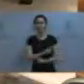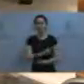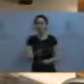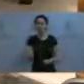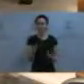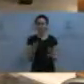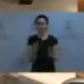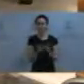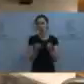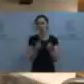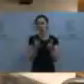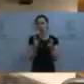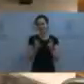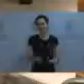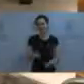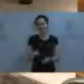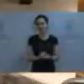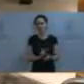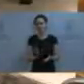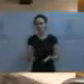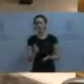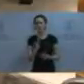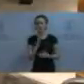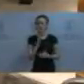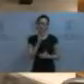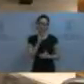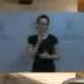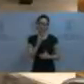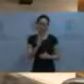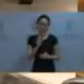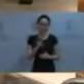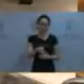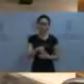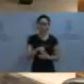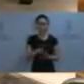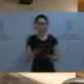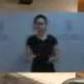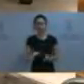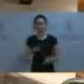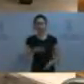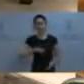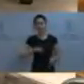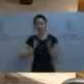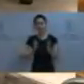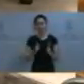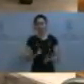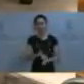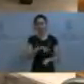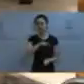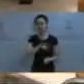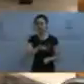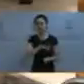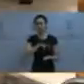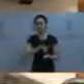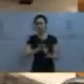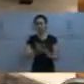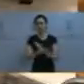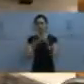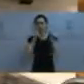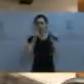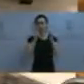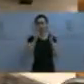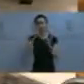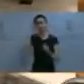o sin compromiso de contratación, acreditación de competencias adquiridas a través de la formación en base a la